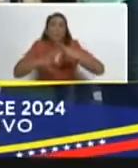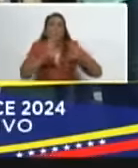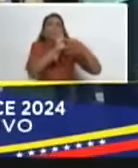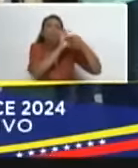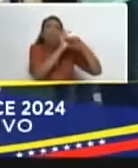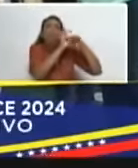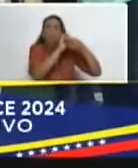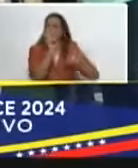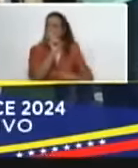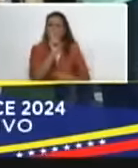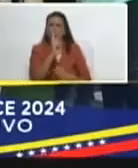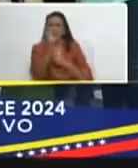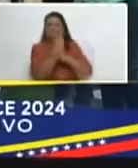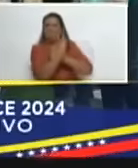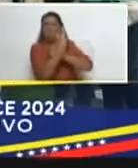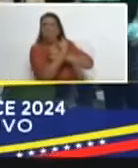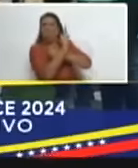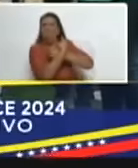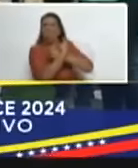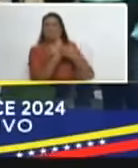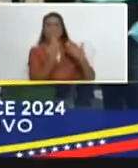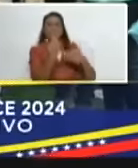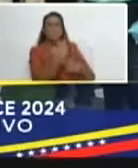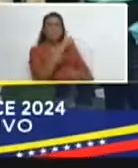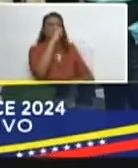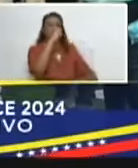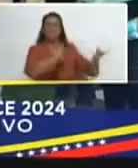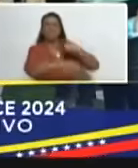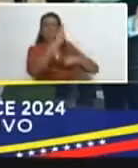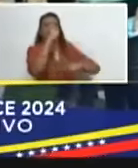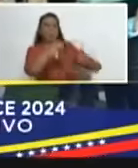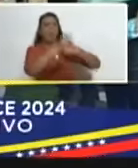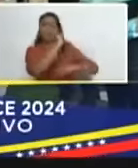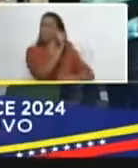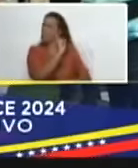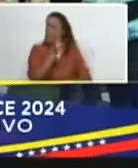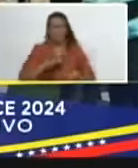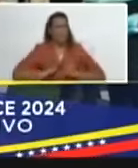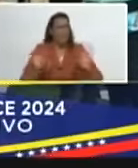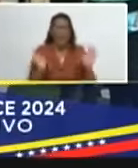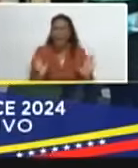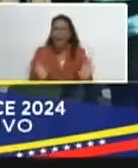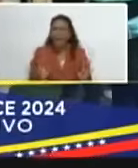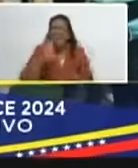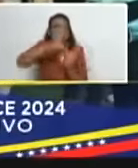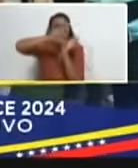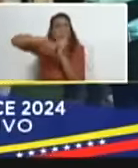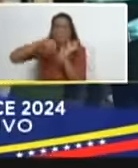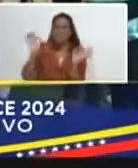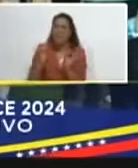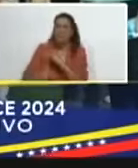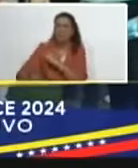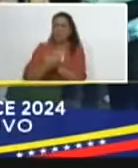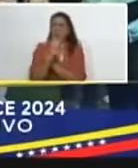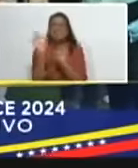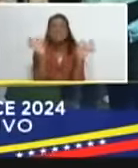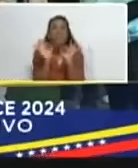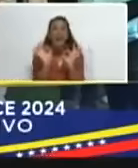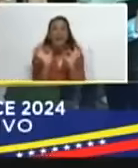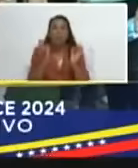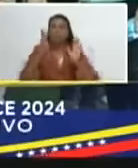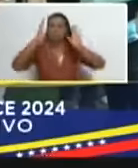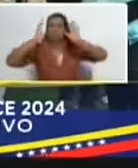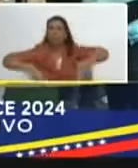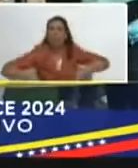podrán ni sanciones, ni amenazas, ni conspiraciones, ni corruptos, ni traidores. Nadie ha